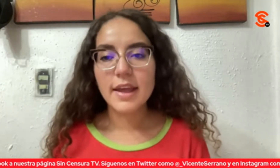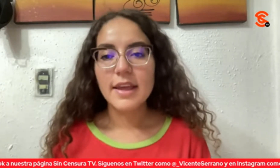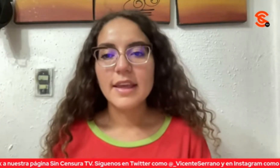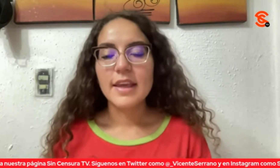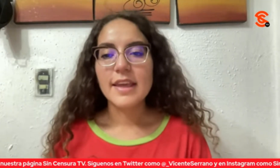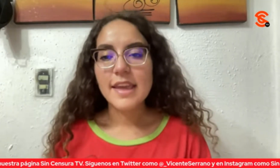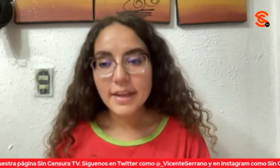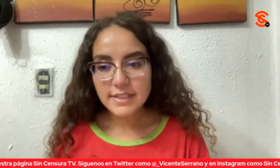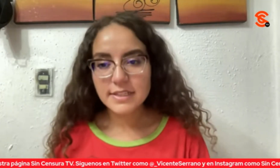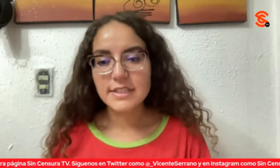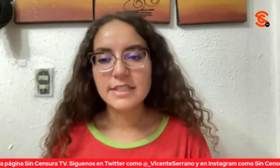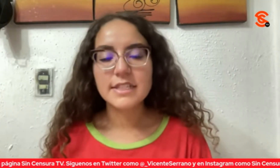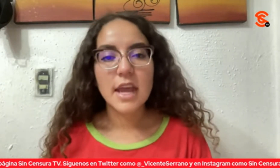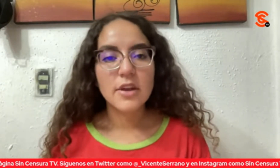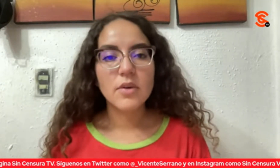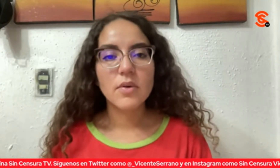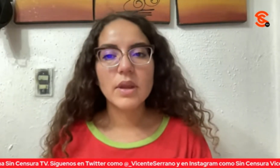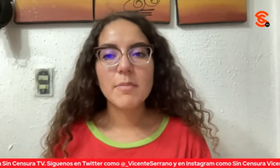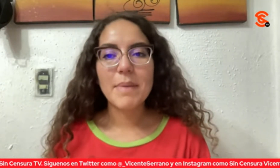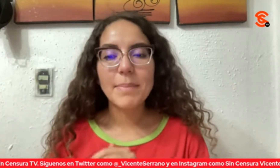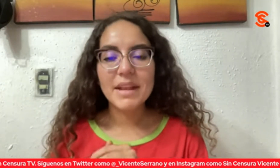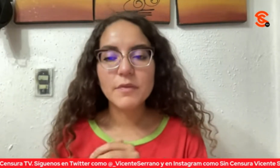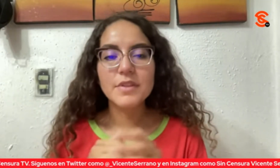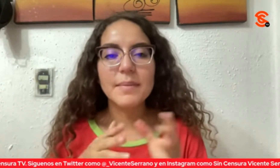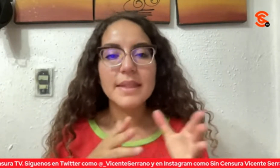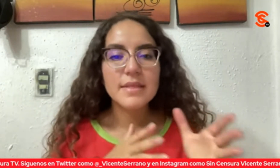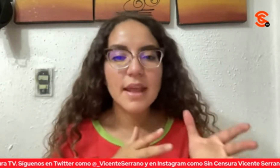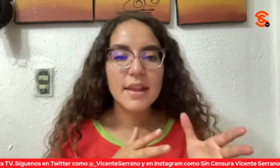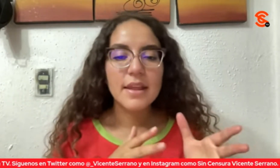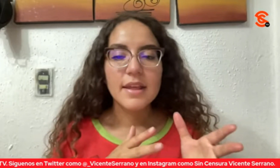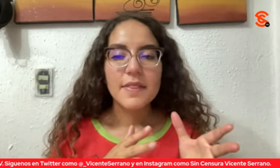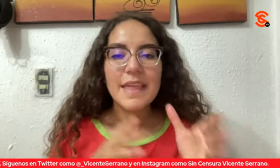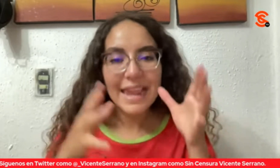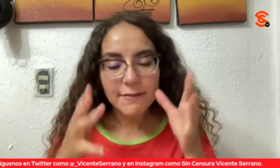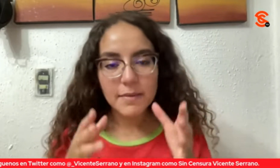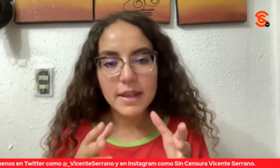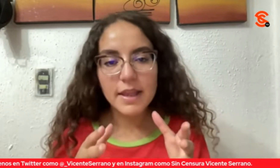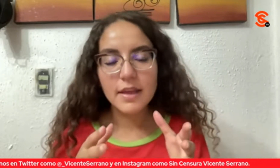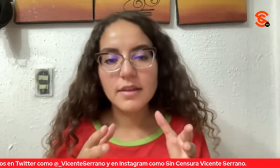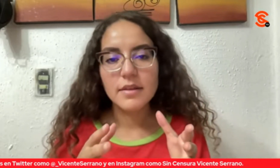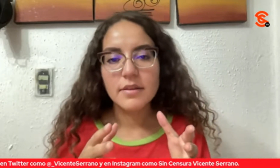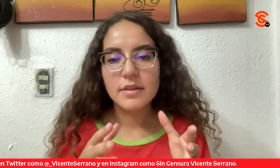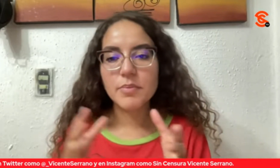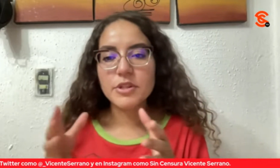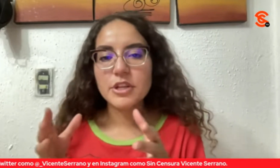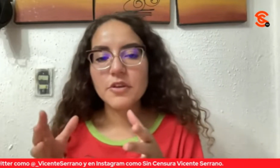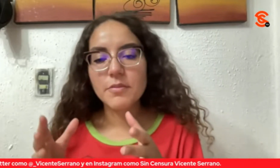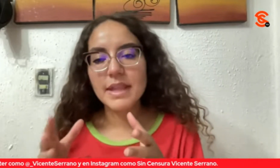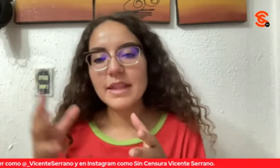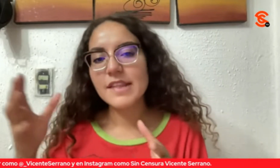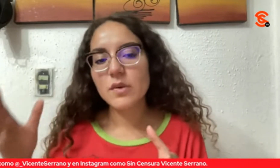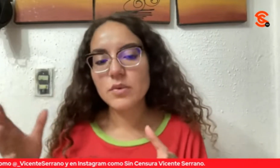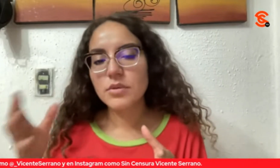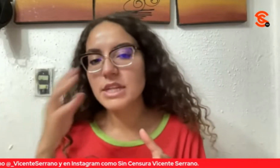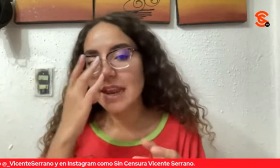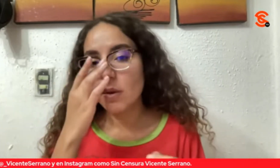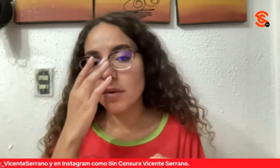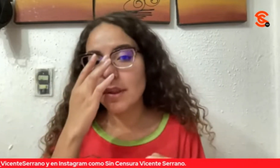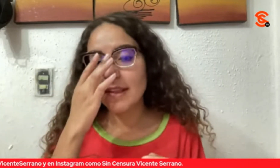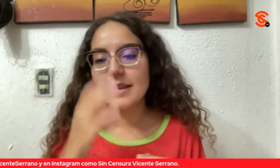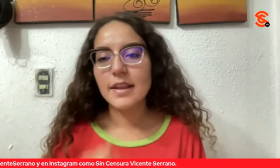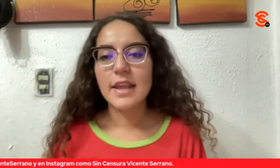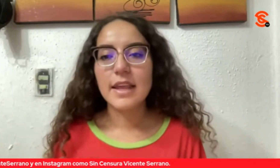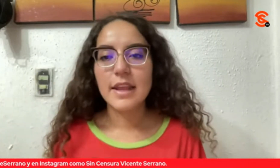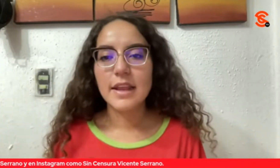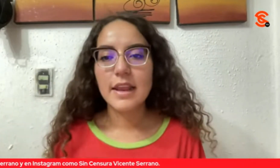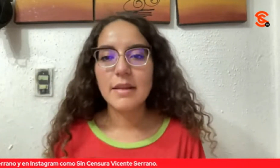duda era y es necesario el papel fundamental de la familia, y posteriormente el segundo